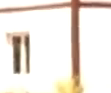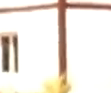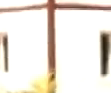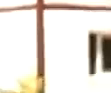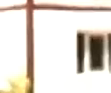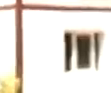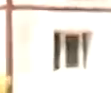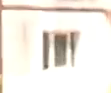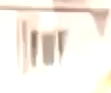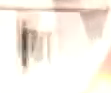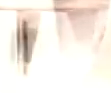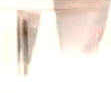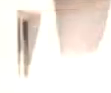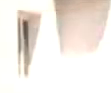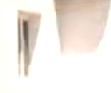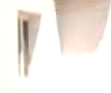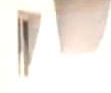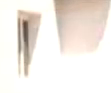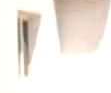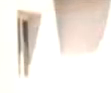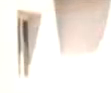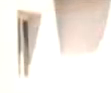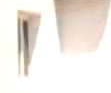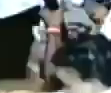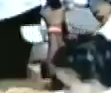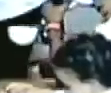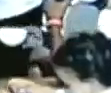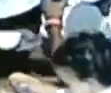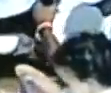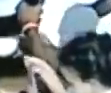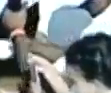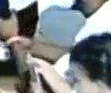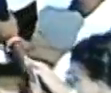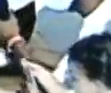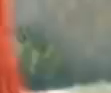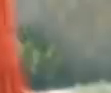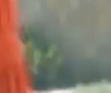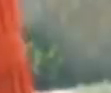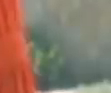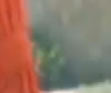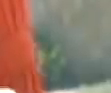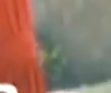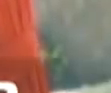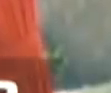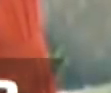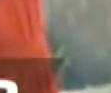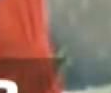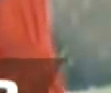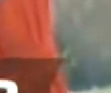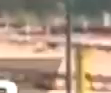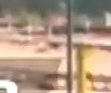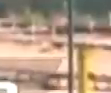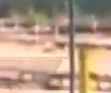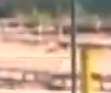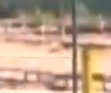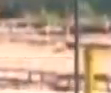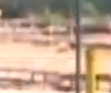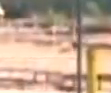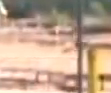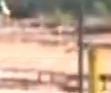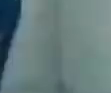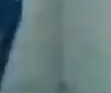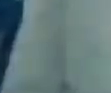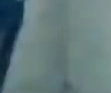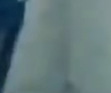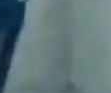mano de las políticas habitacionales establecidas por el presidente Nicolás Maduro, junto al poder popular organizado con el método